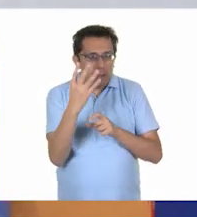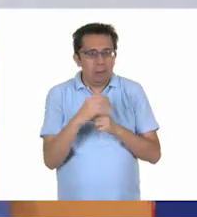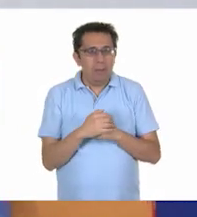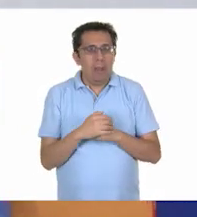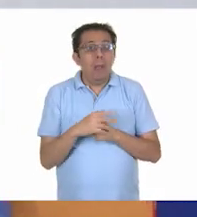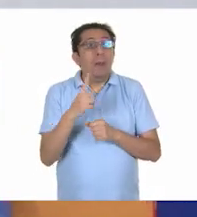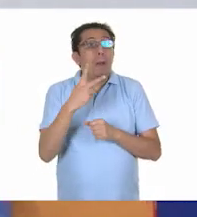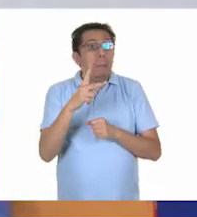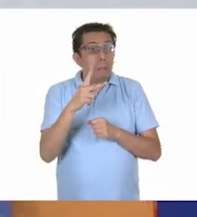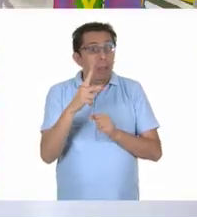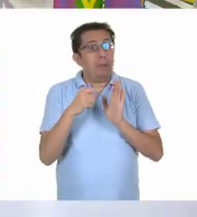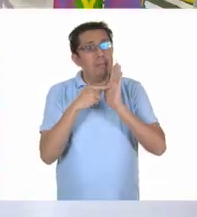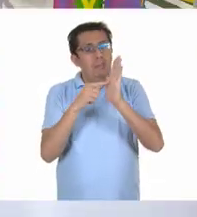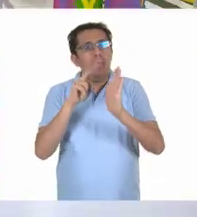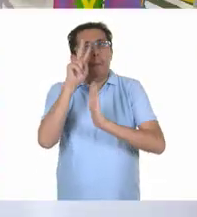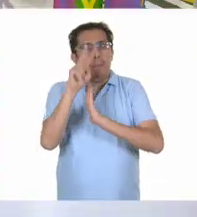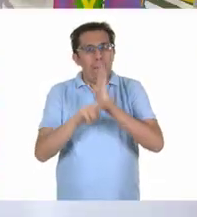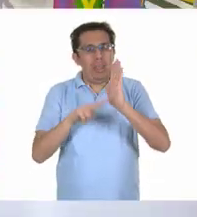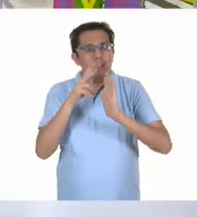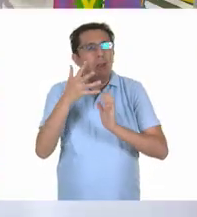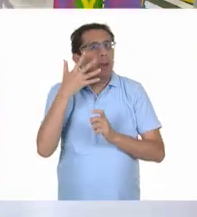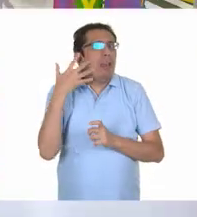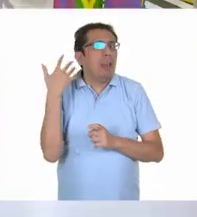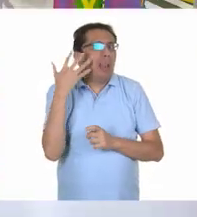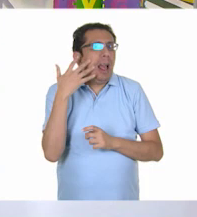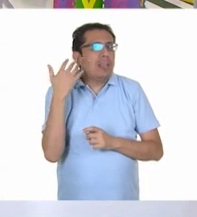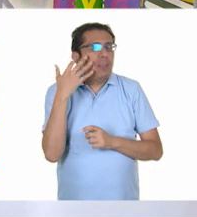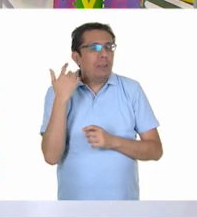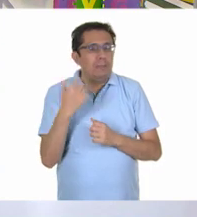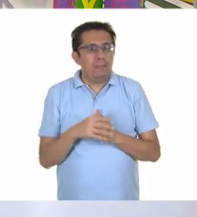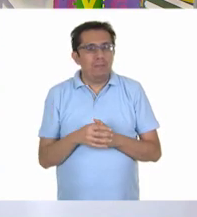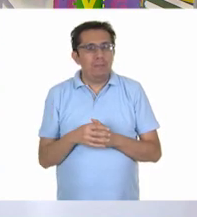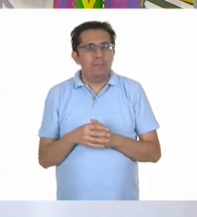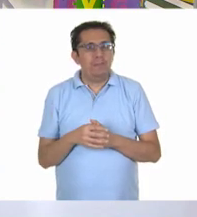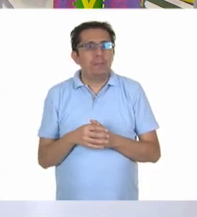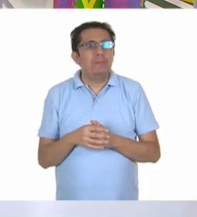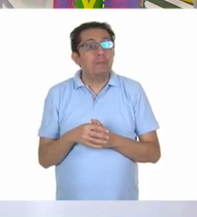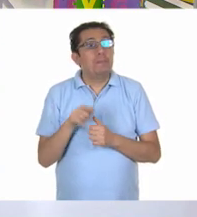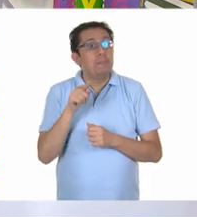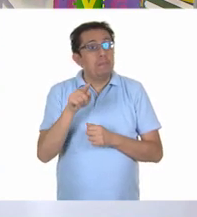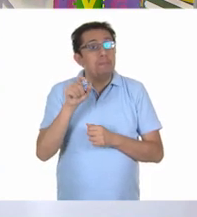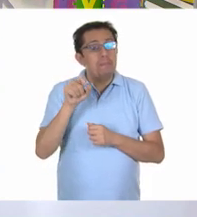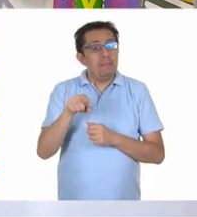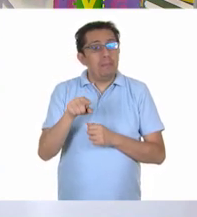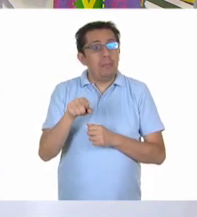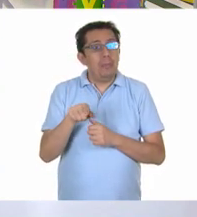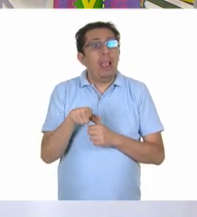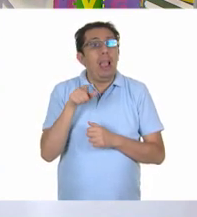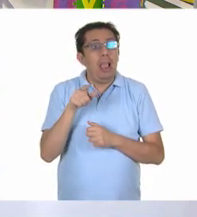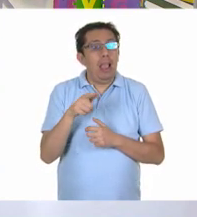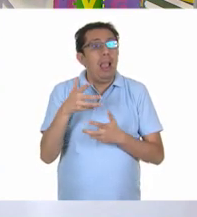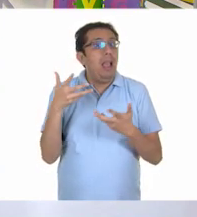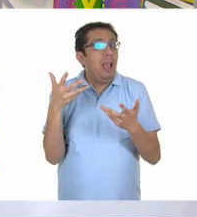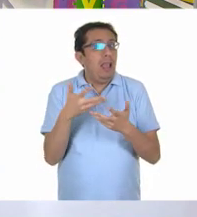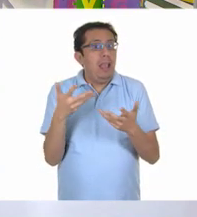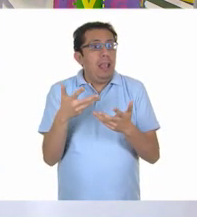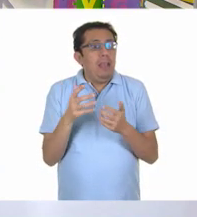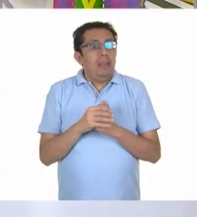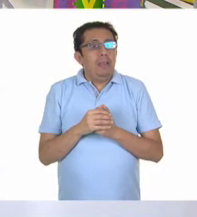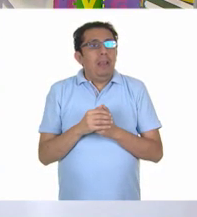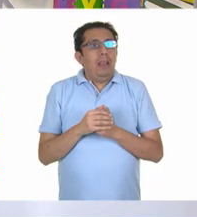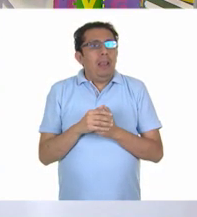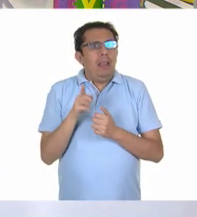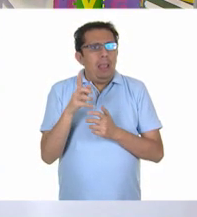cuadriláteros. Pero, ¿qué te parece si vamos a ver el siguiente video de un gato? Que